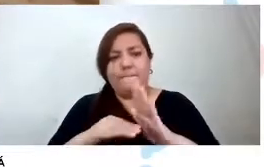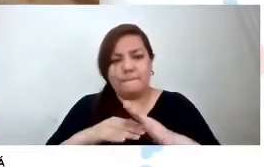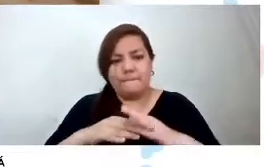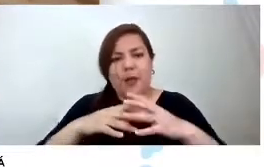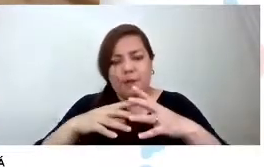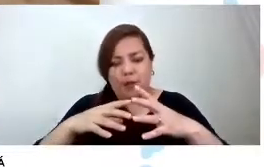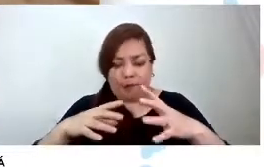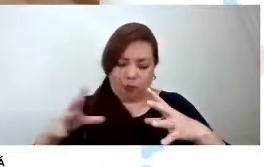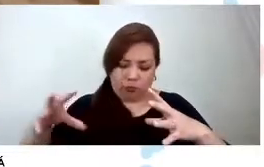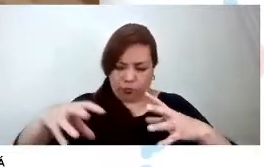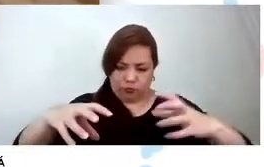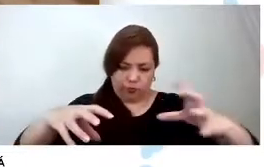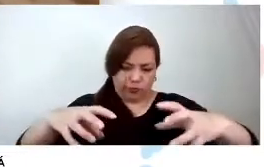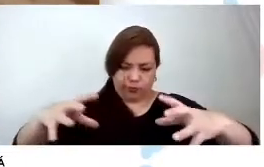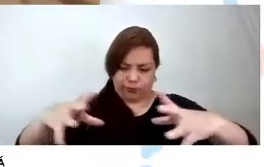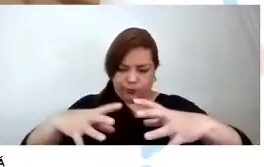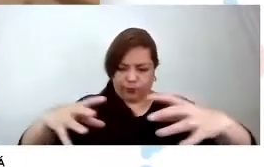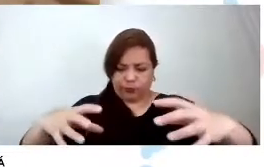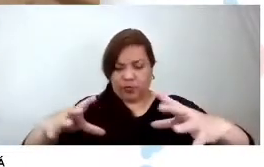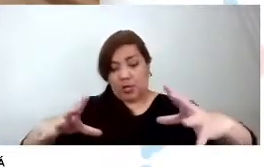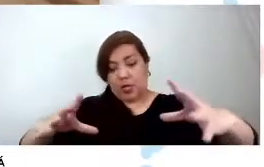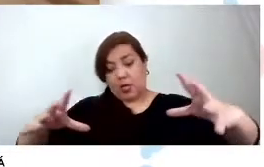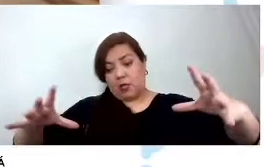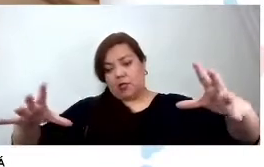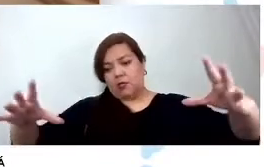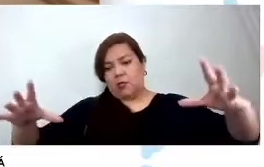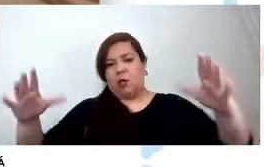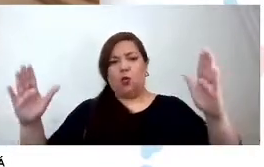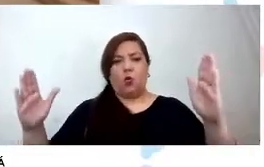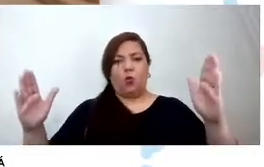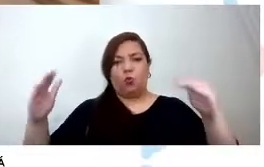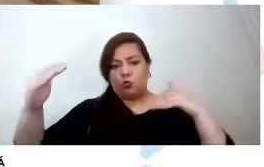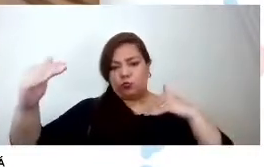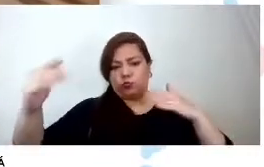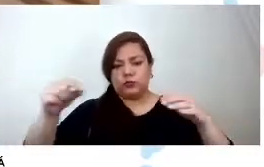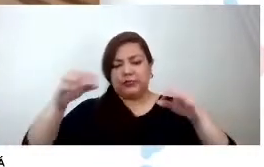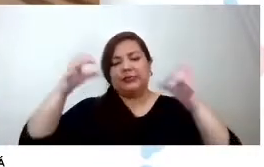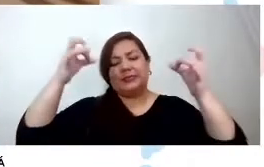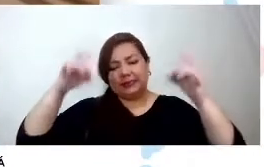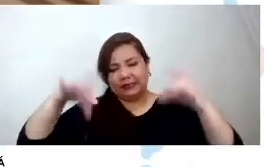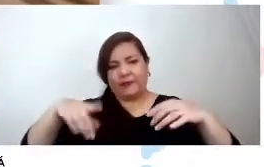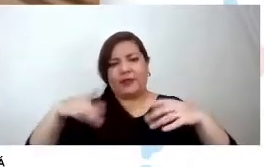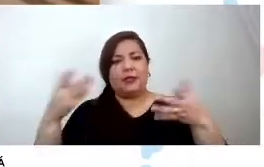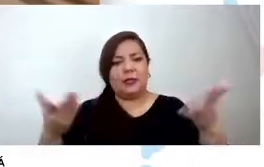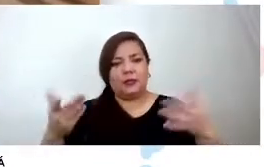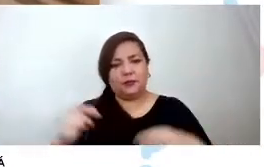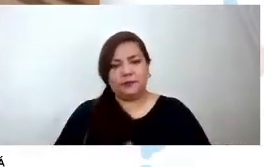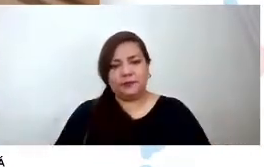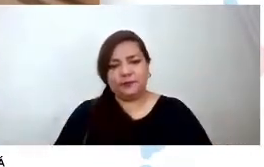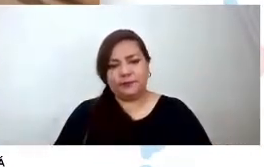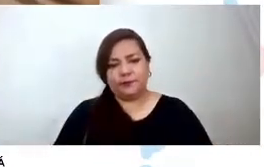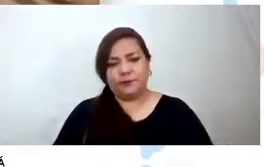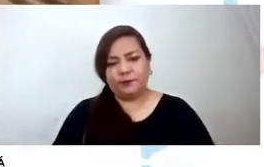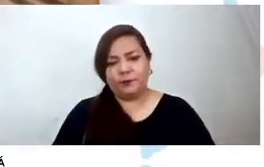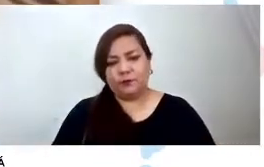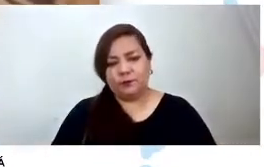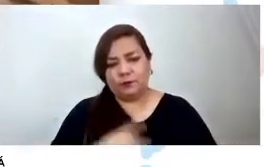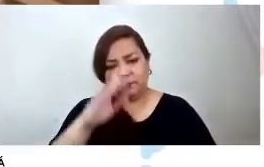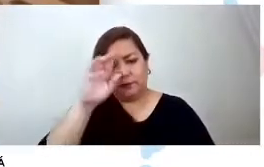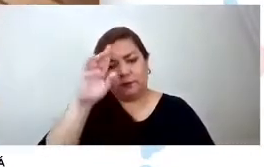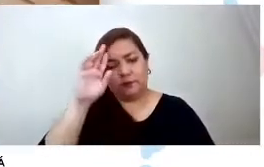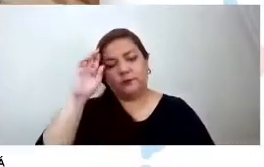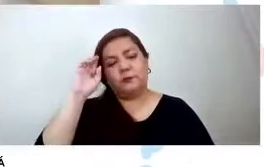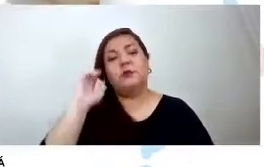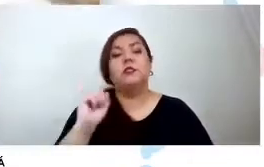cantidad de secciones y hasta lograr tener una pieza ya diagnóstica. Esta es una cabeza de un